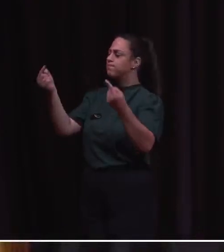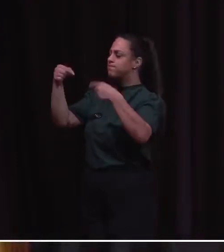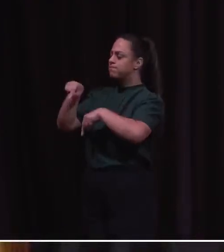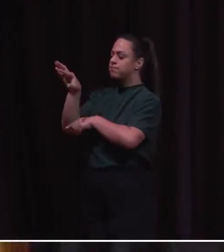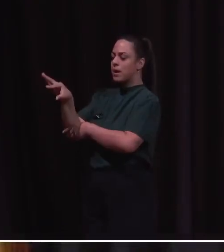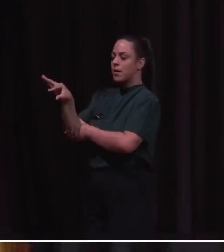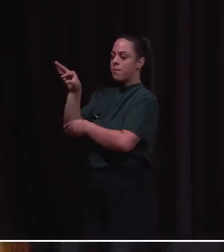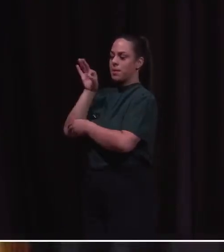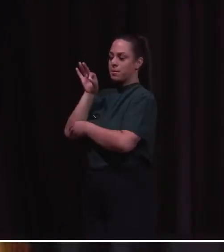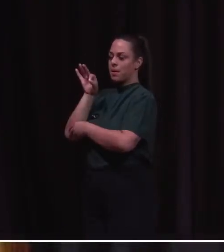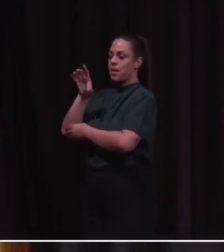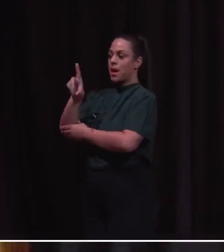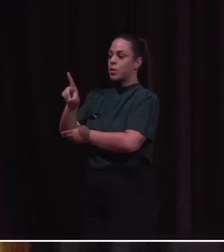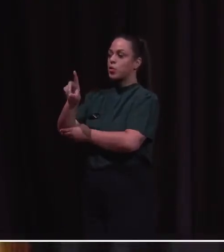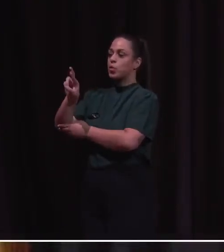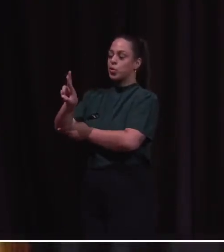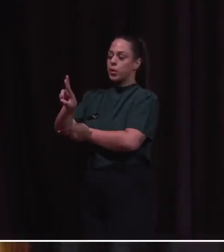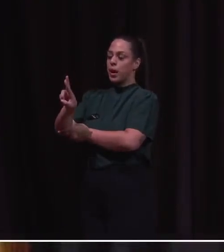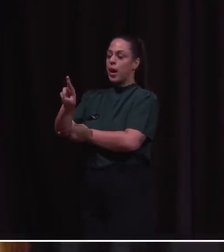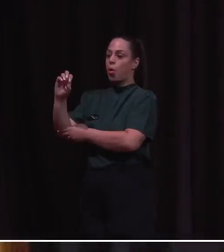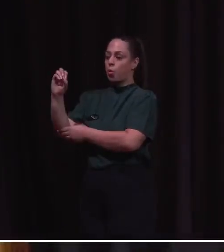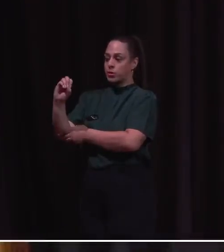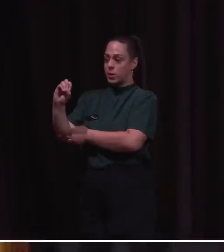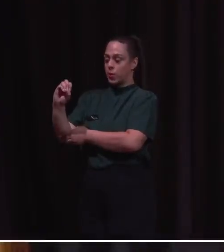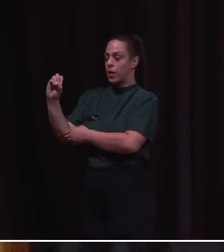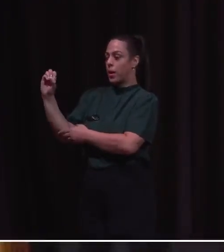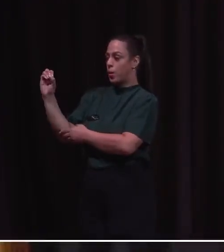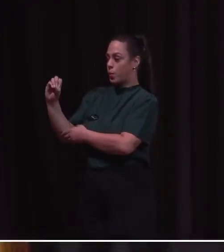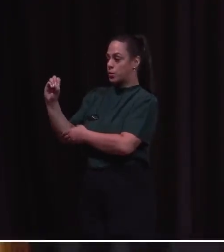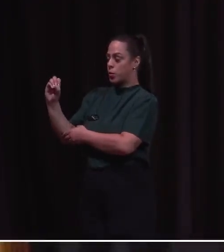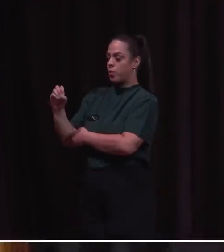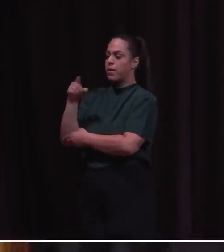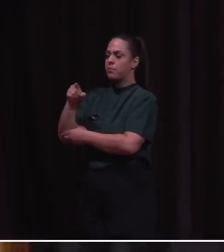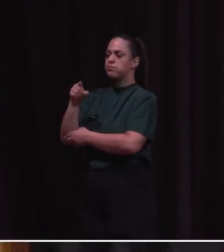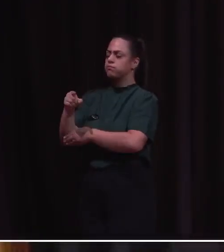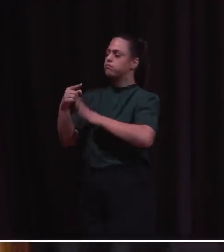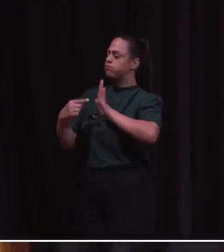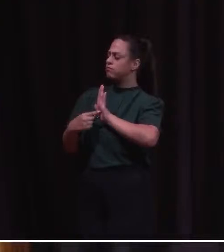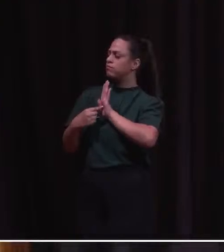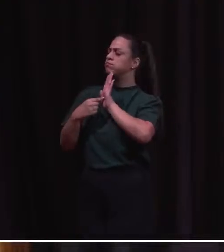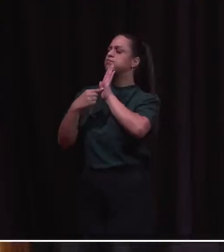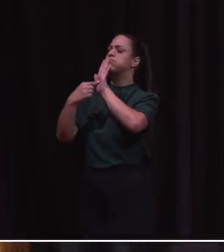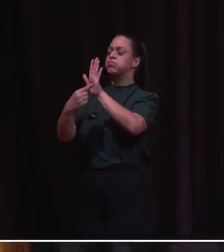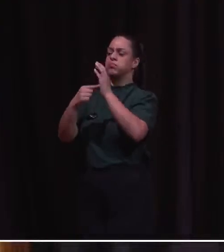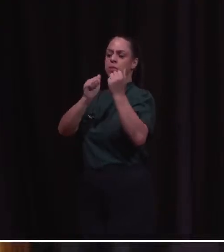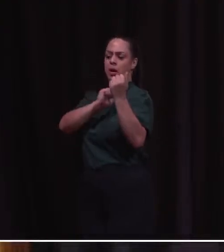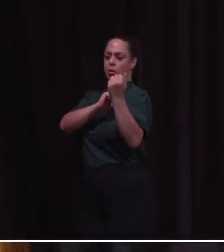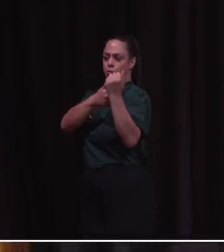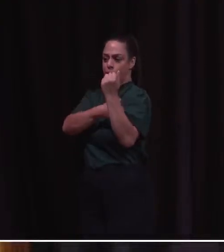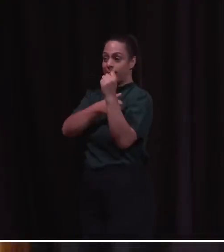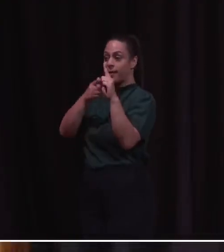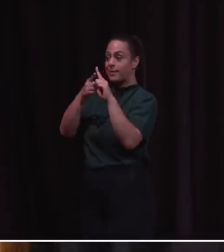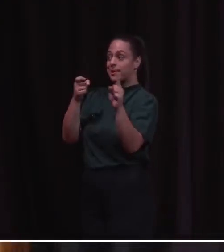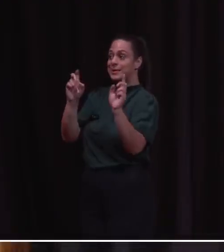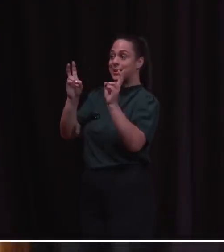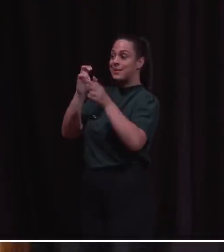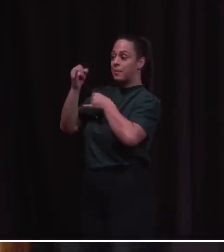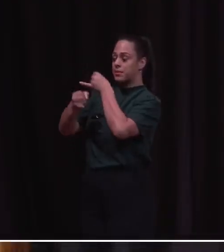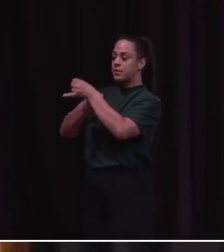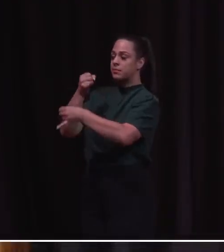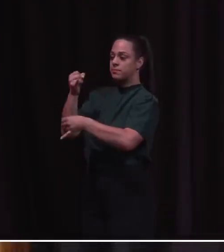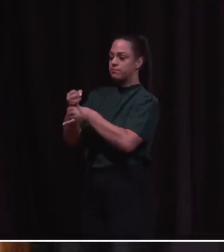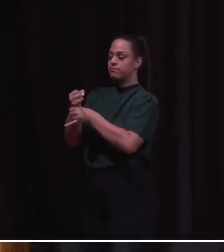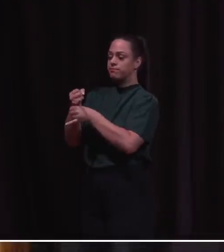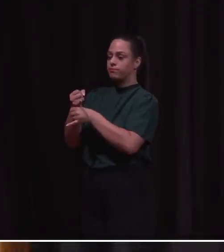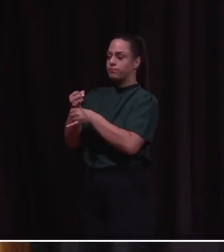doctora Oyèrónkẹ Oyěwùmí, una voz de autoridad a nivel internacional, quien